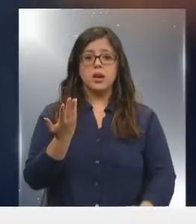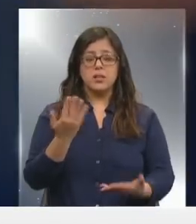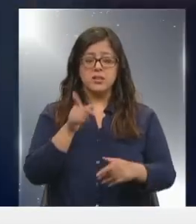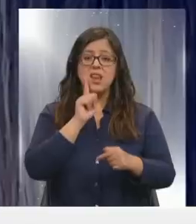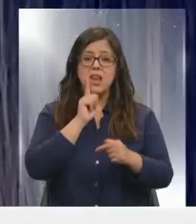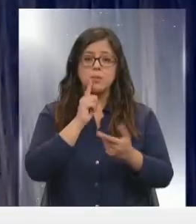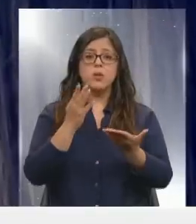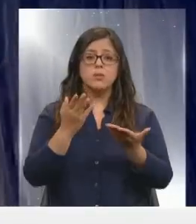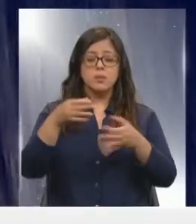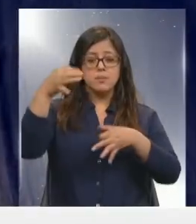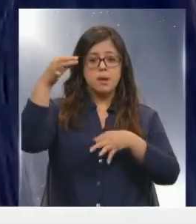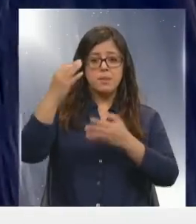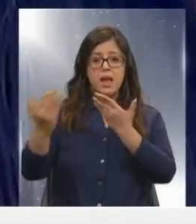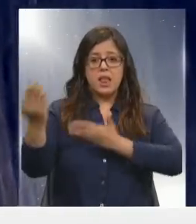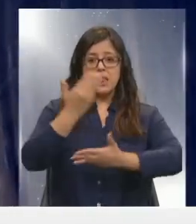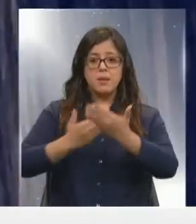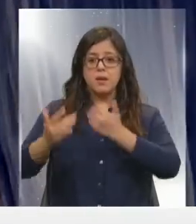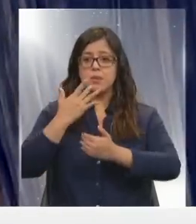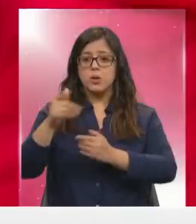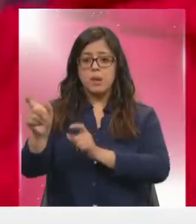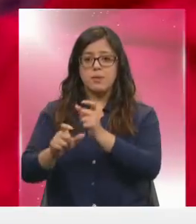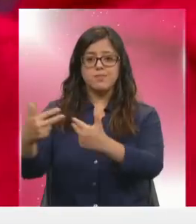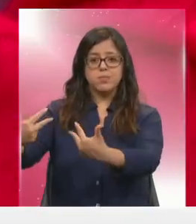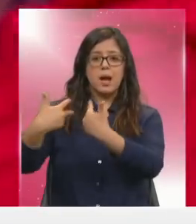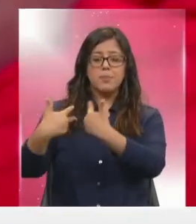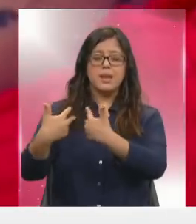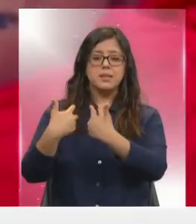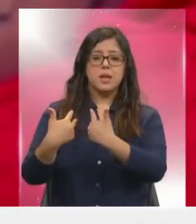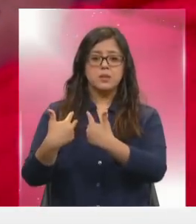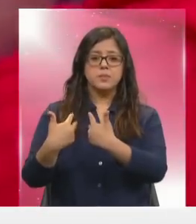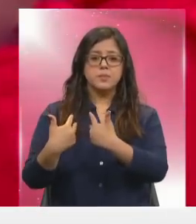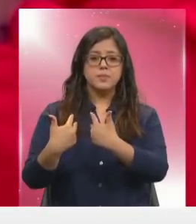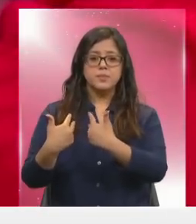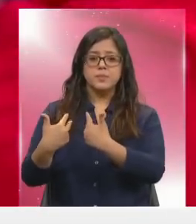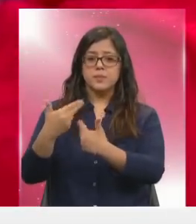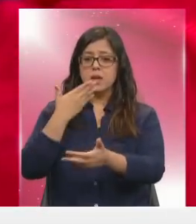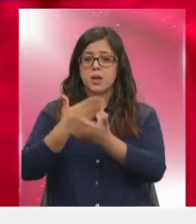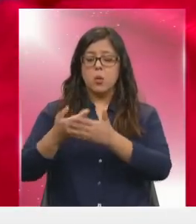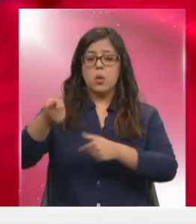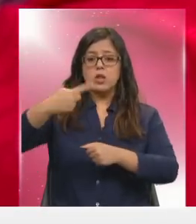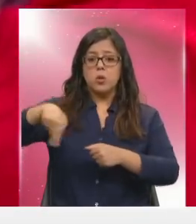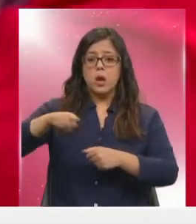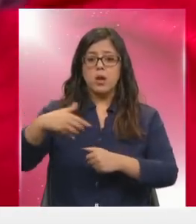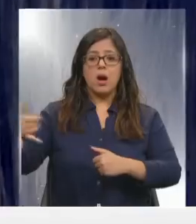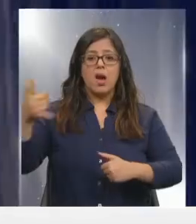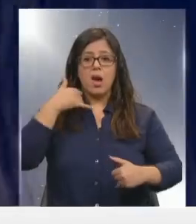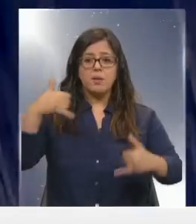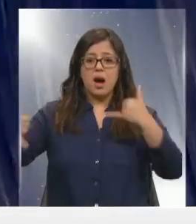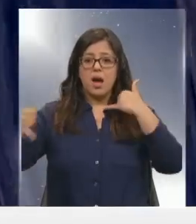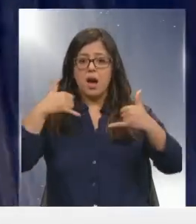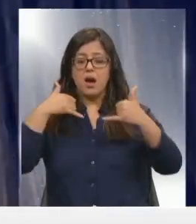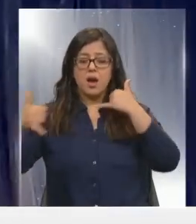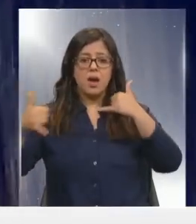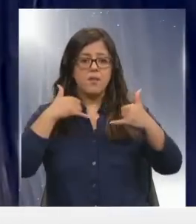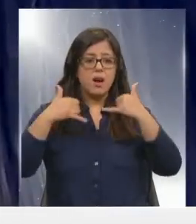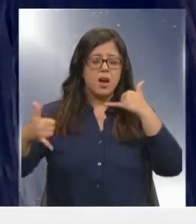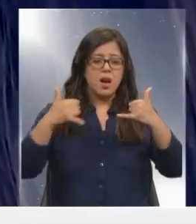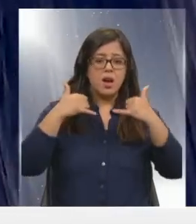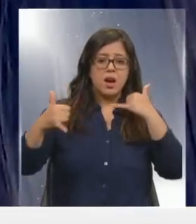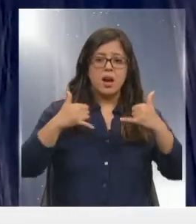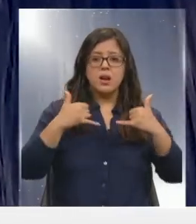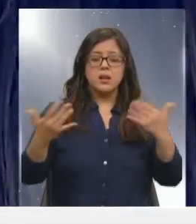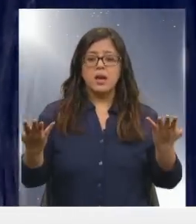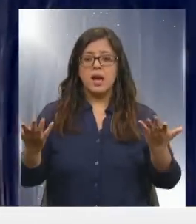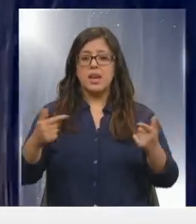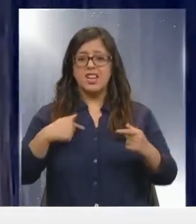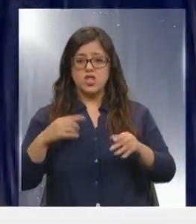protección porque estos tipos nos amenazaron. Cuando ellos me empezaron a llamar, como a insistir que yo